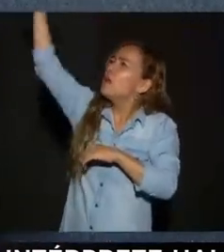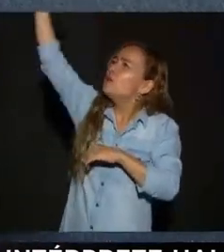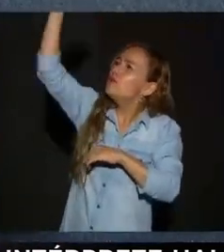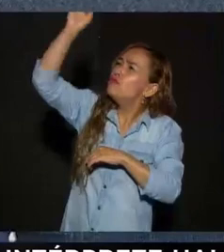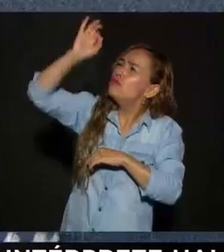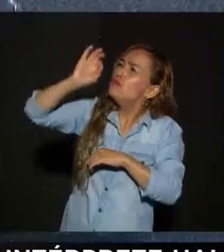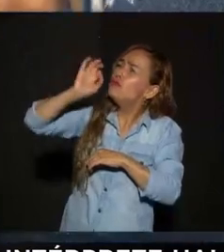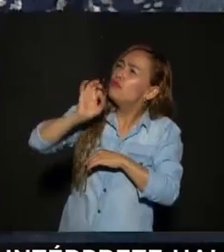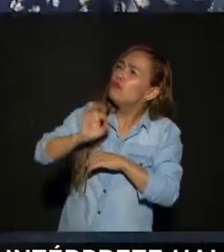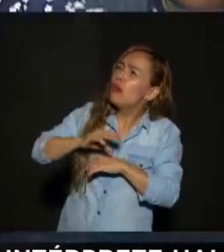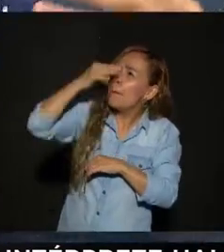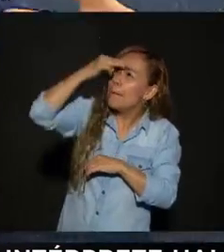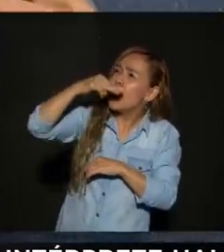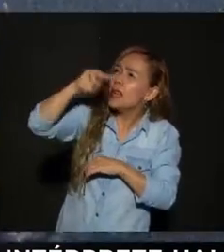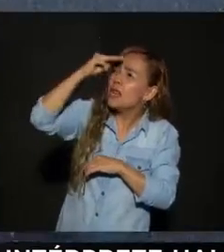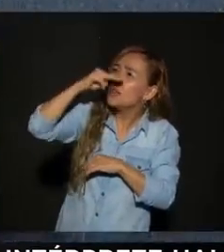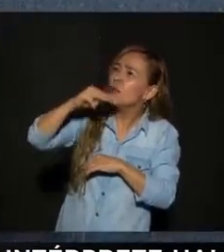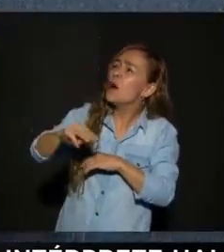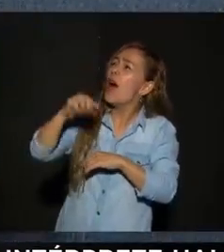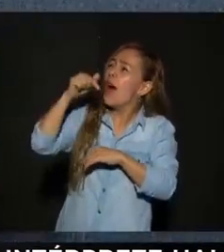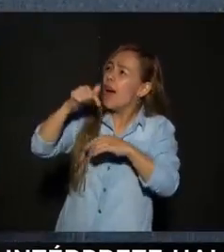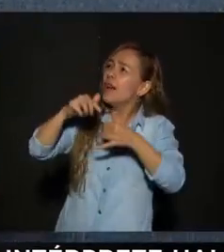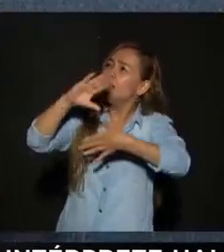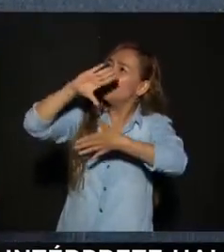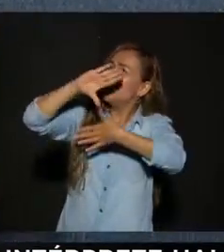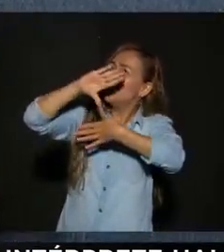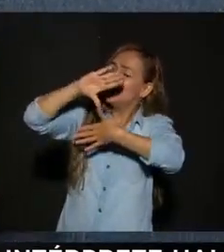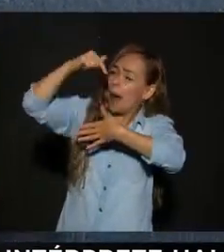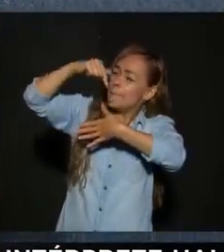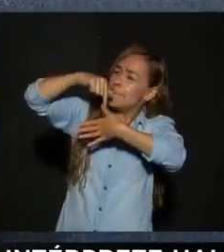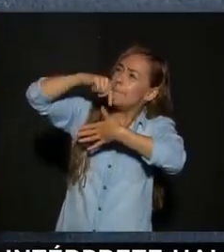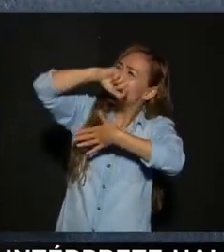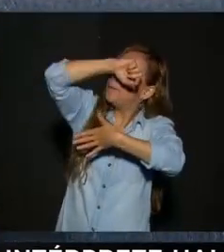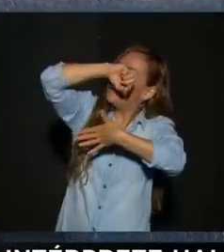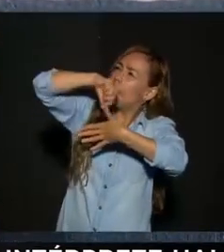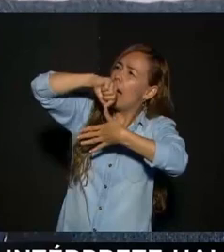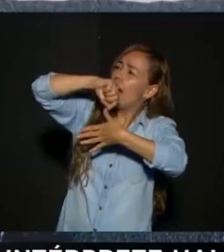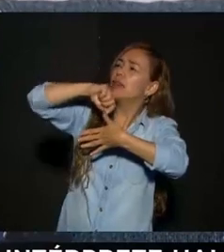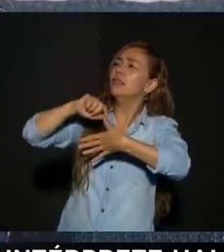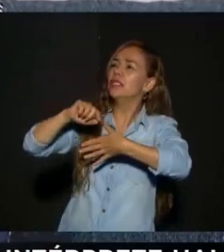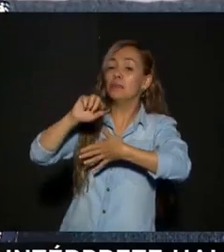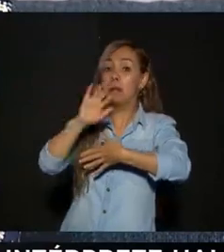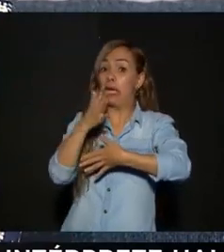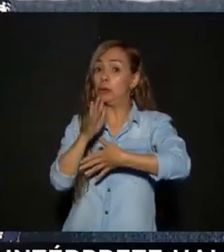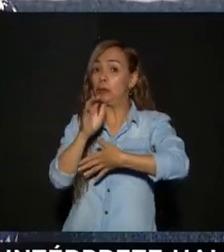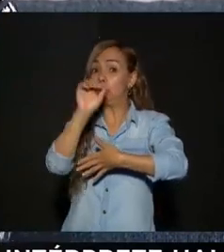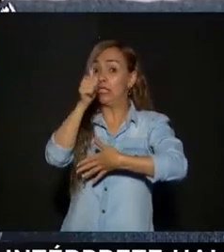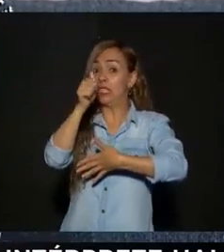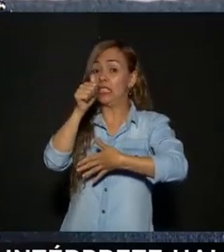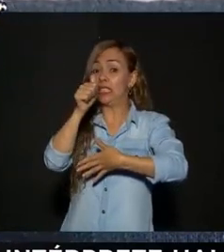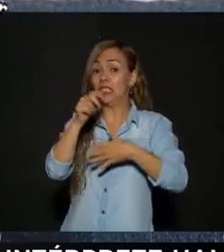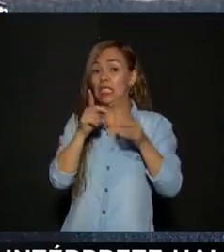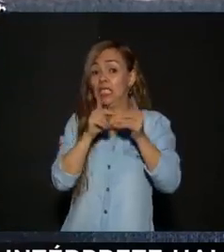a la extinción de los dinosaurios porque levantó muchos escombros. Ese era de 10 kilómetros, es más o menos como desde Niquía